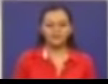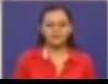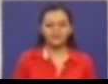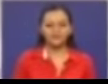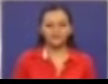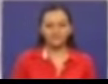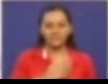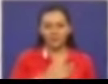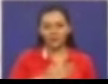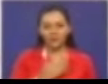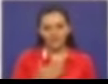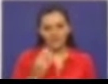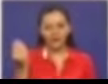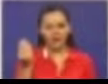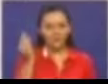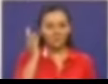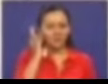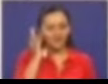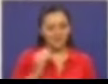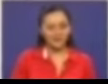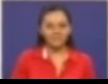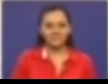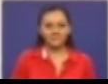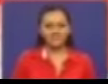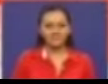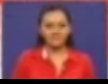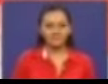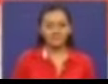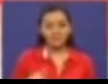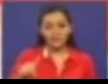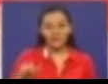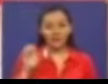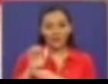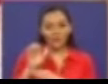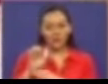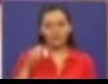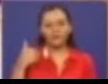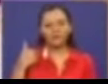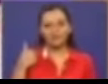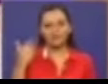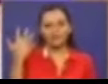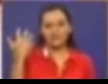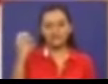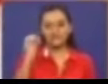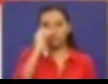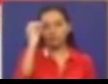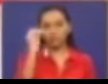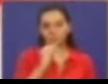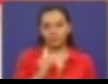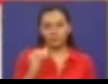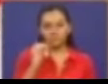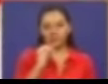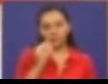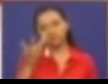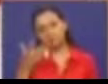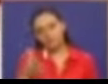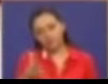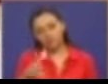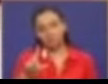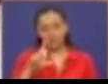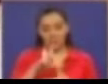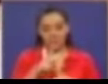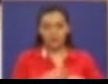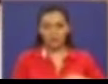confiamos mucho en la juventud. Bueno, nuestro querido Ecuador tiene menos del 15%. El promedio de América Latina es